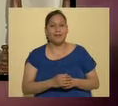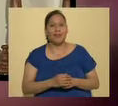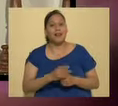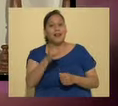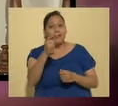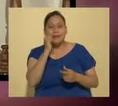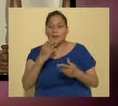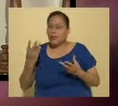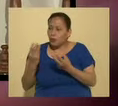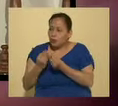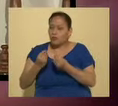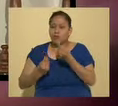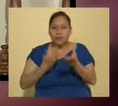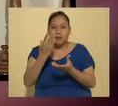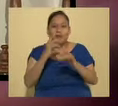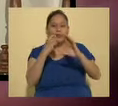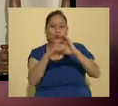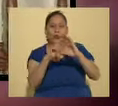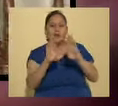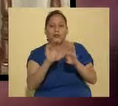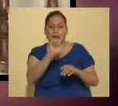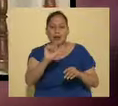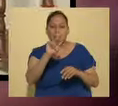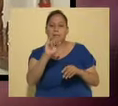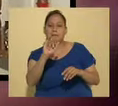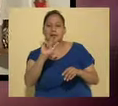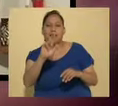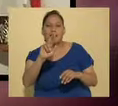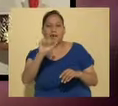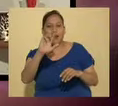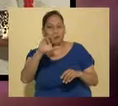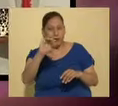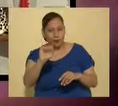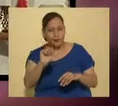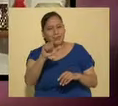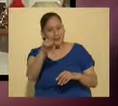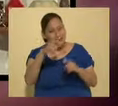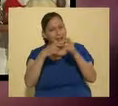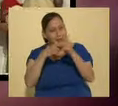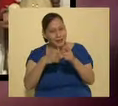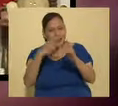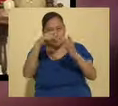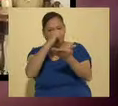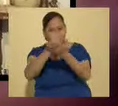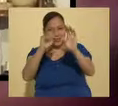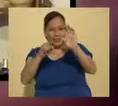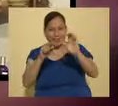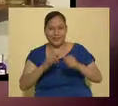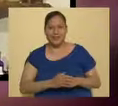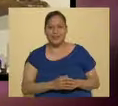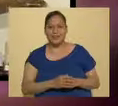Compartamos juntos en Twitter a través de @PilarArcos. Chicos, continuamos en tus ciudades.